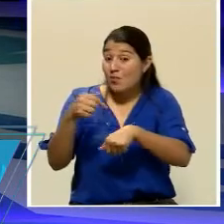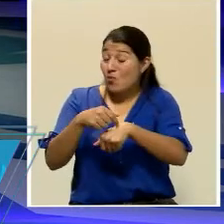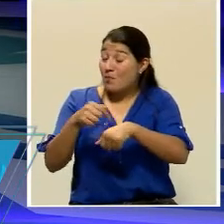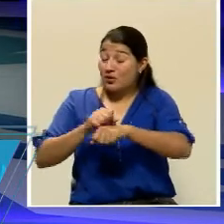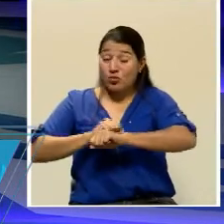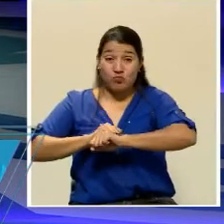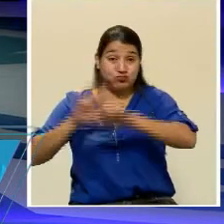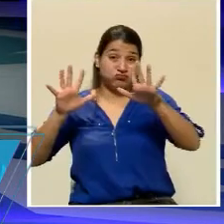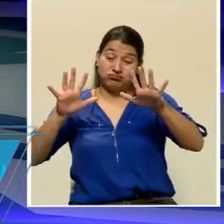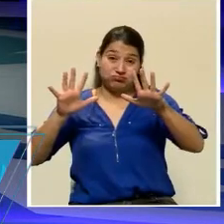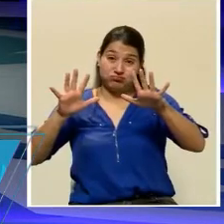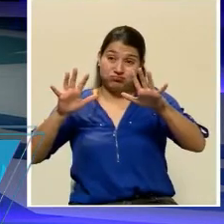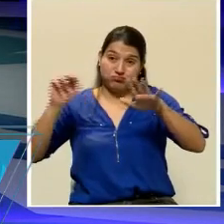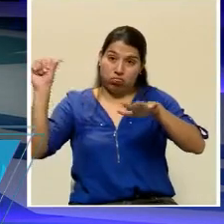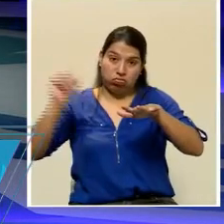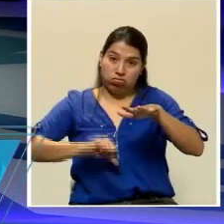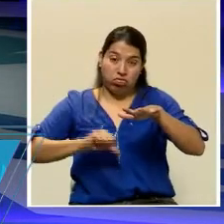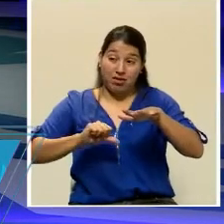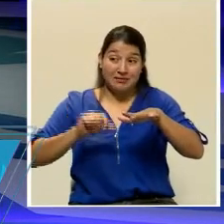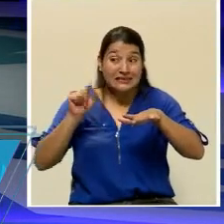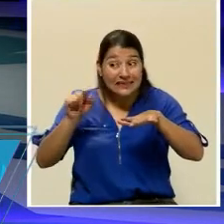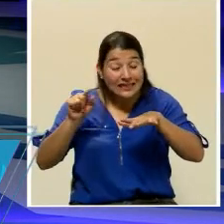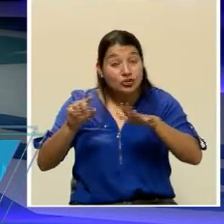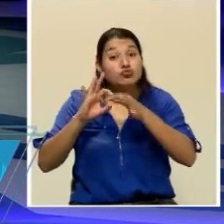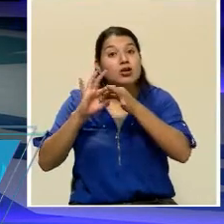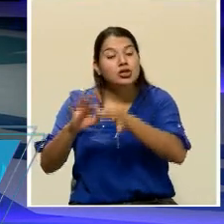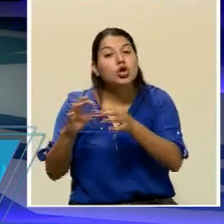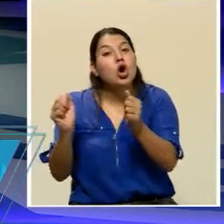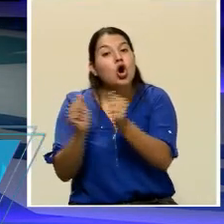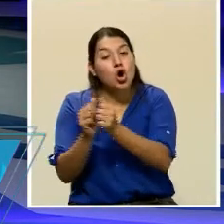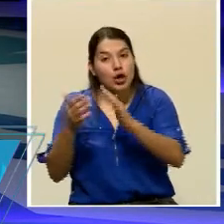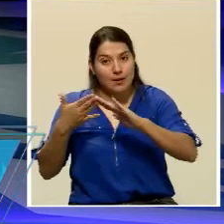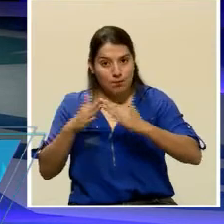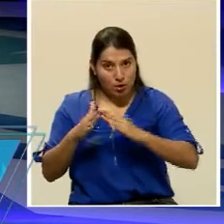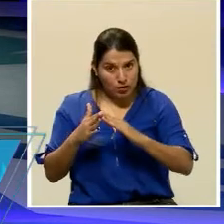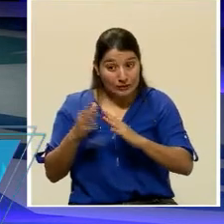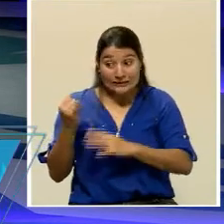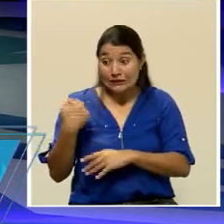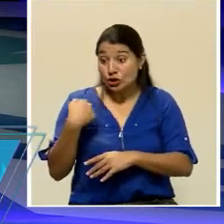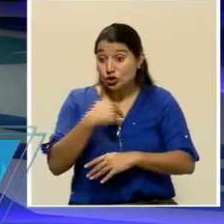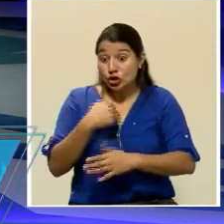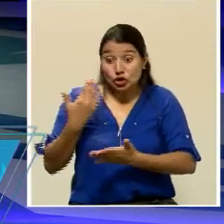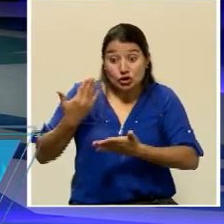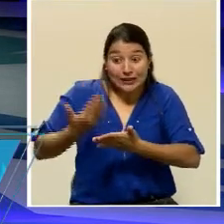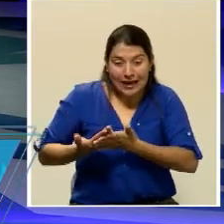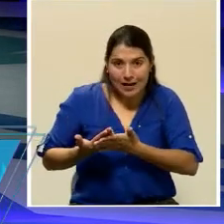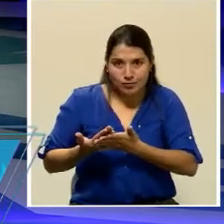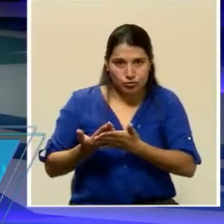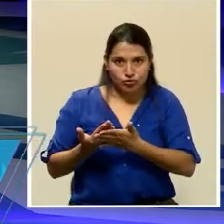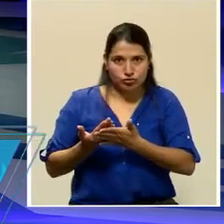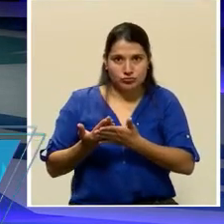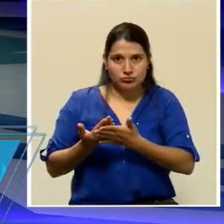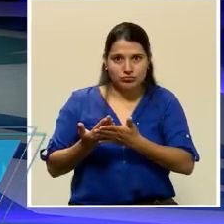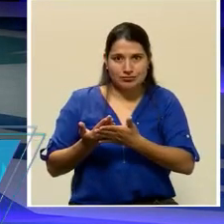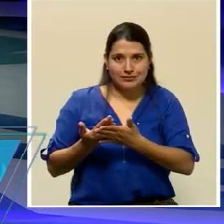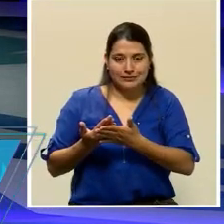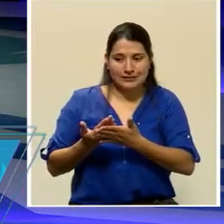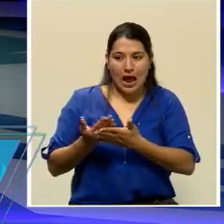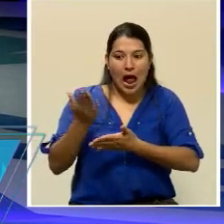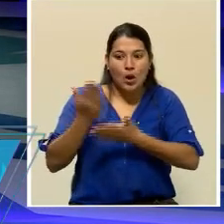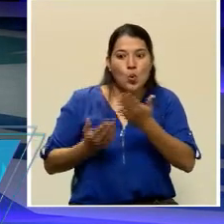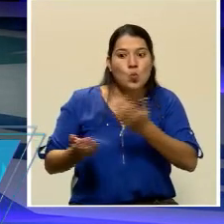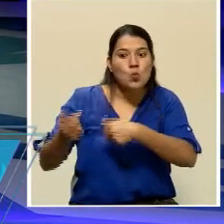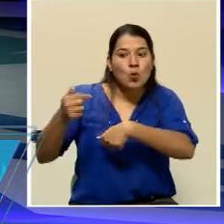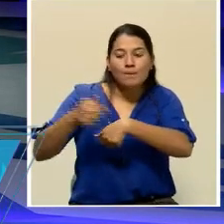con la gente, porque si entramos en un default o en un impago de obligaciones, lo que va a suceder, don Ernesto, y